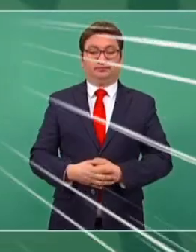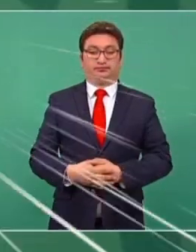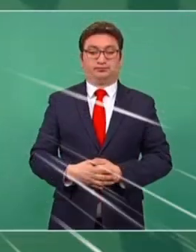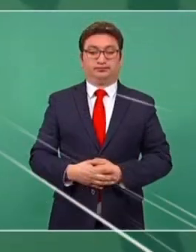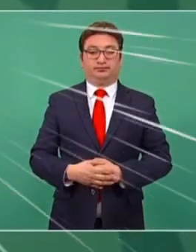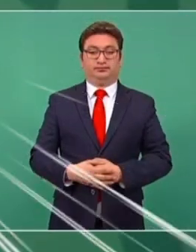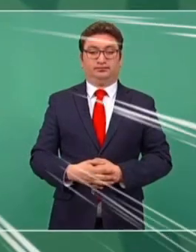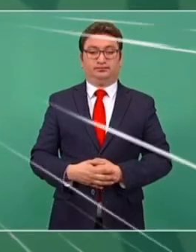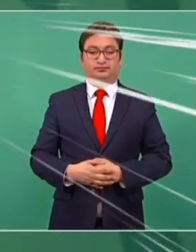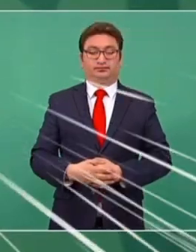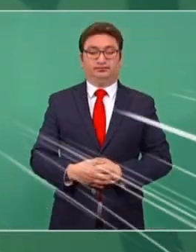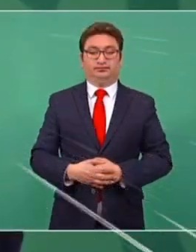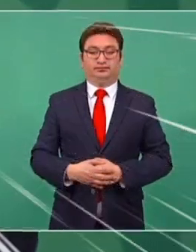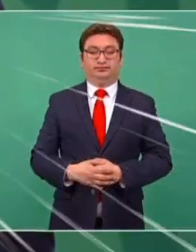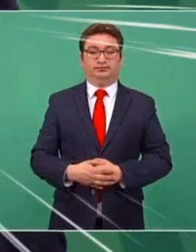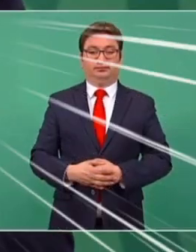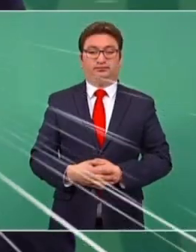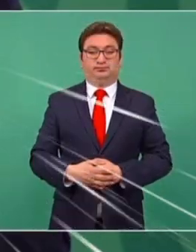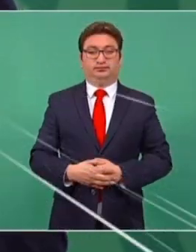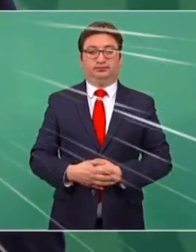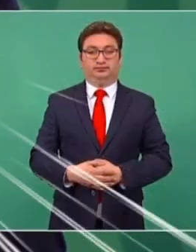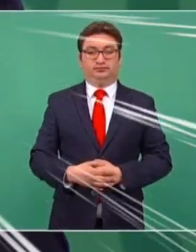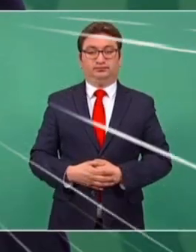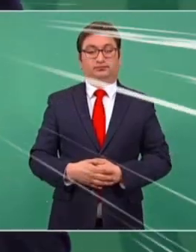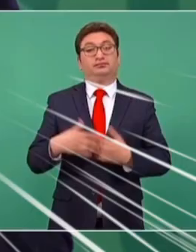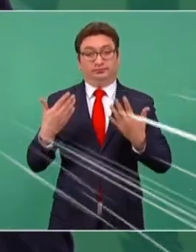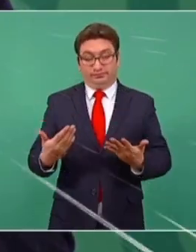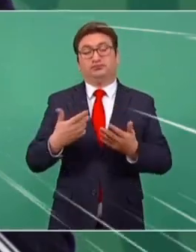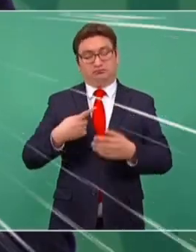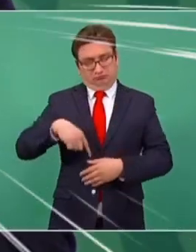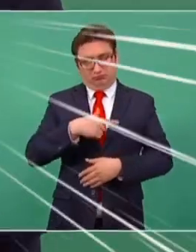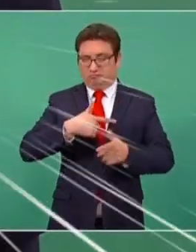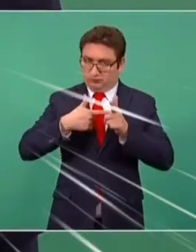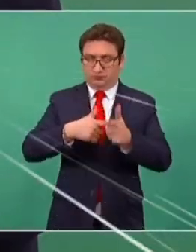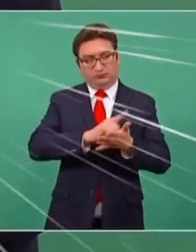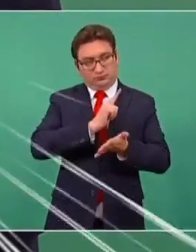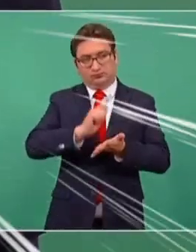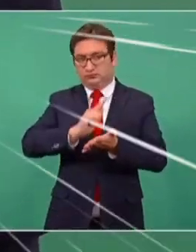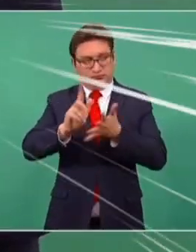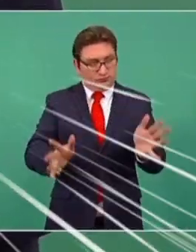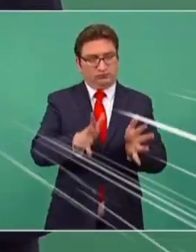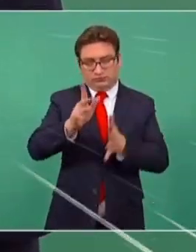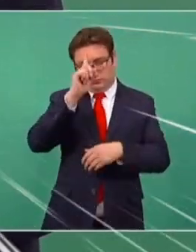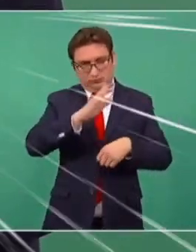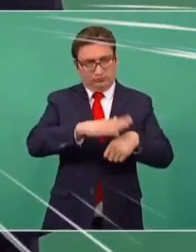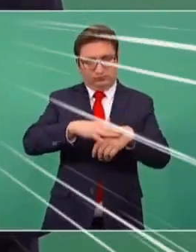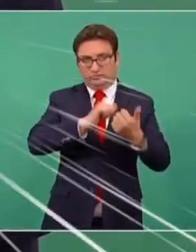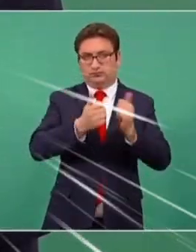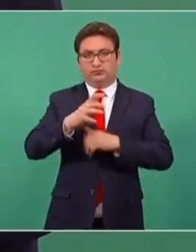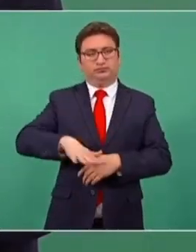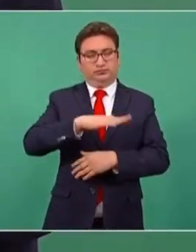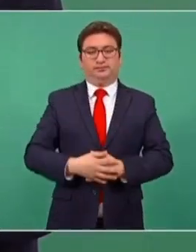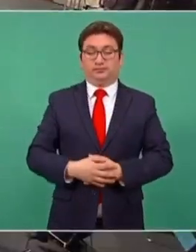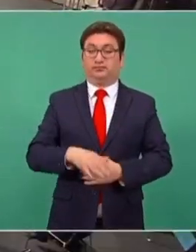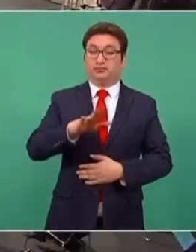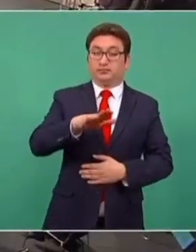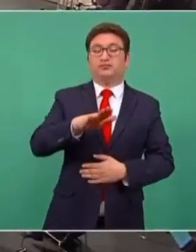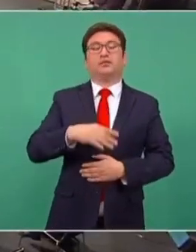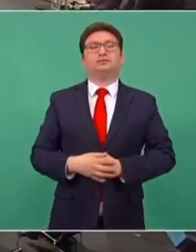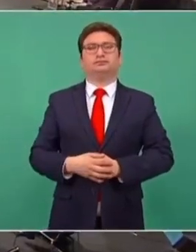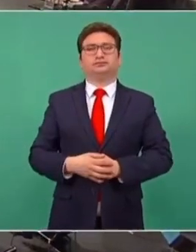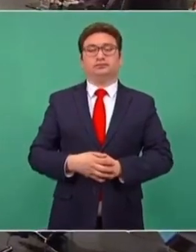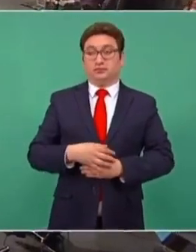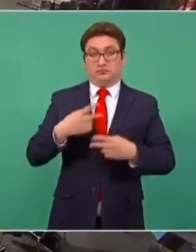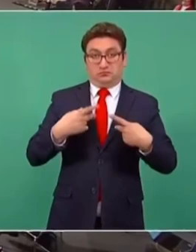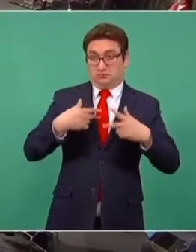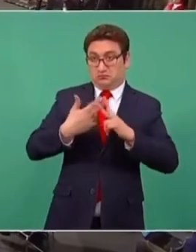Entonces, sí, hay que seguir limpiando, moralizando, purificando la vida pública. ¿Se han observado un cambio en la disminución